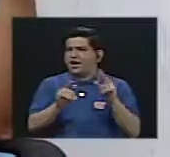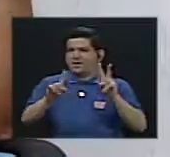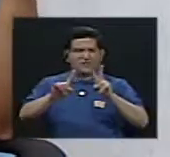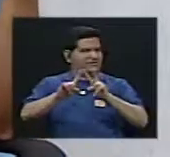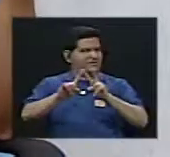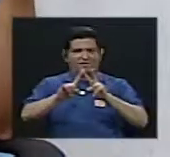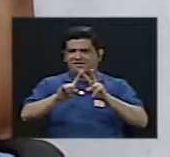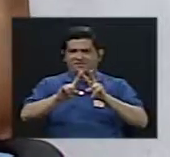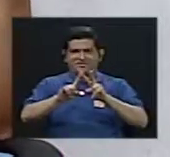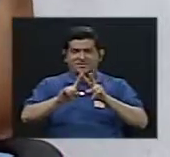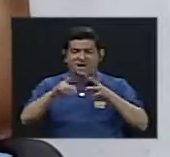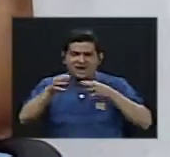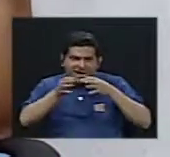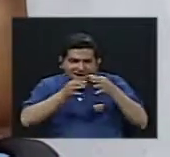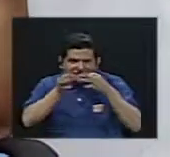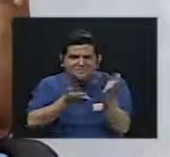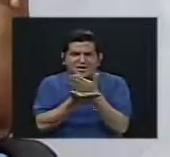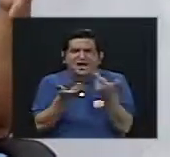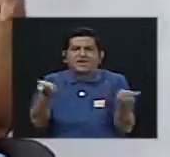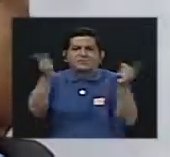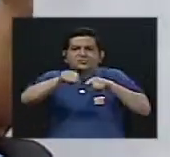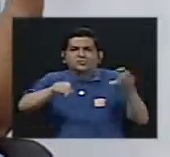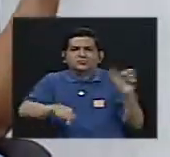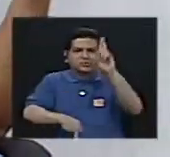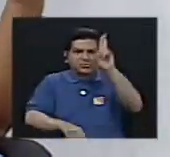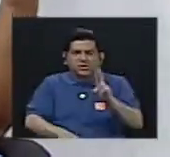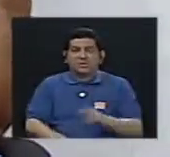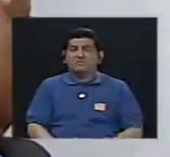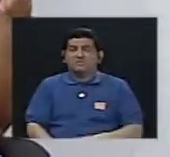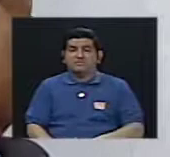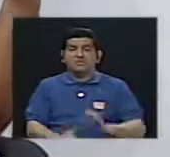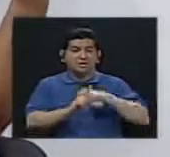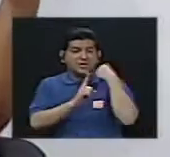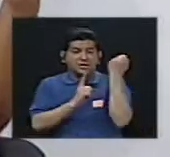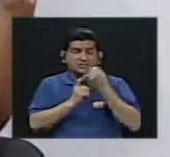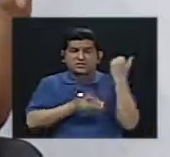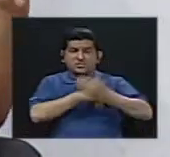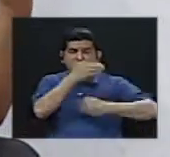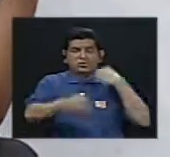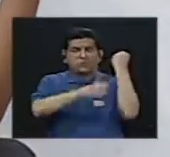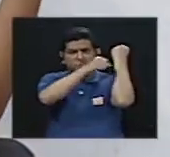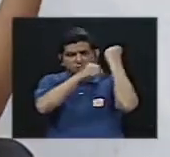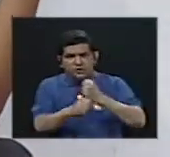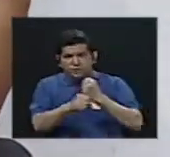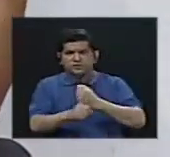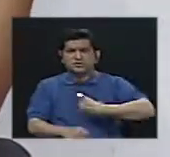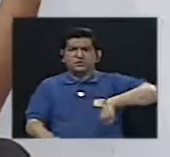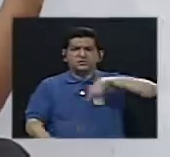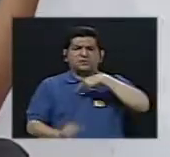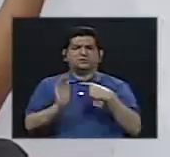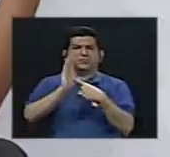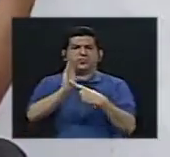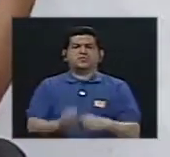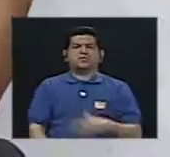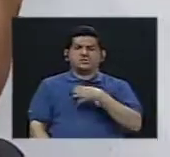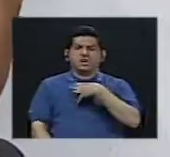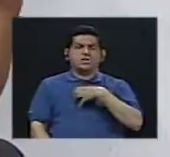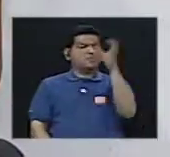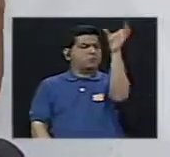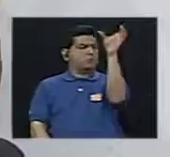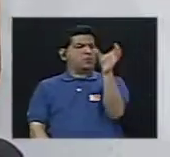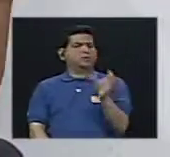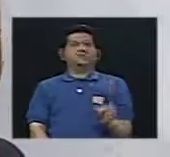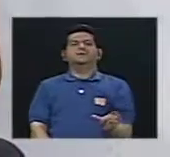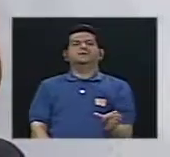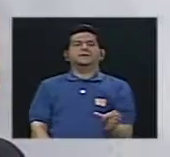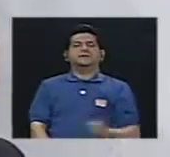habla de algo que pasó en Costa Rica y al final de cuentas, como proceso de colonización, es algo que nos habla de nuestro continente. Sin duda.